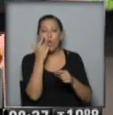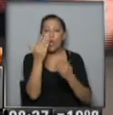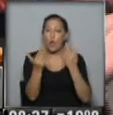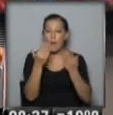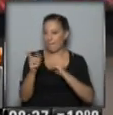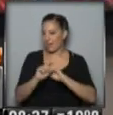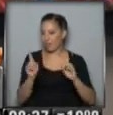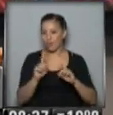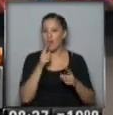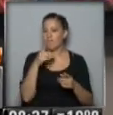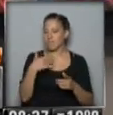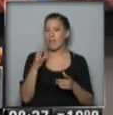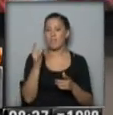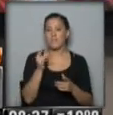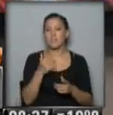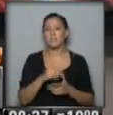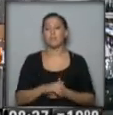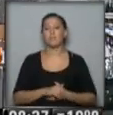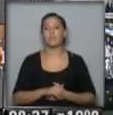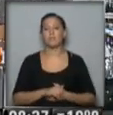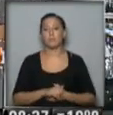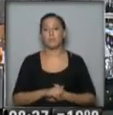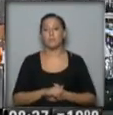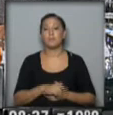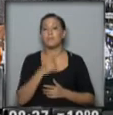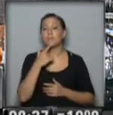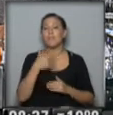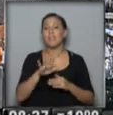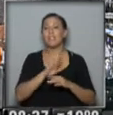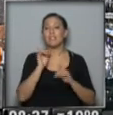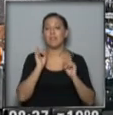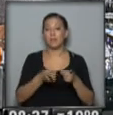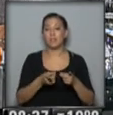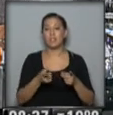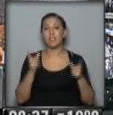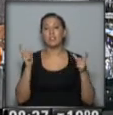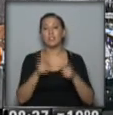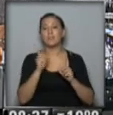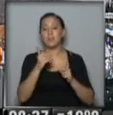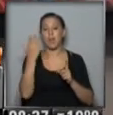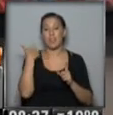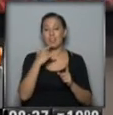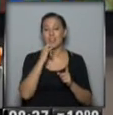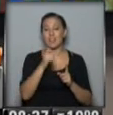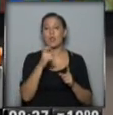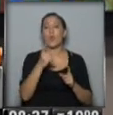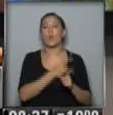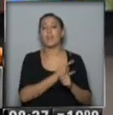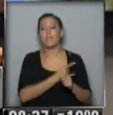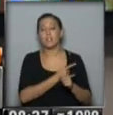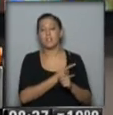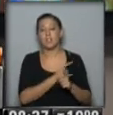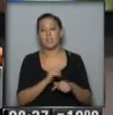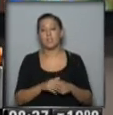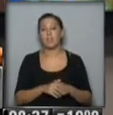complicado como quedó claro a partir de la reunión es que antes mencionamos con las universidades